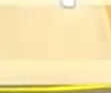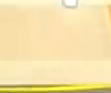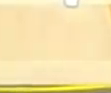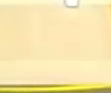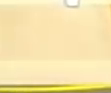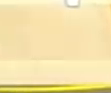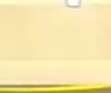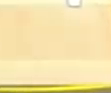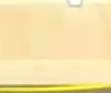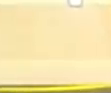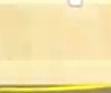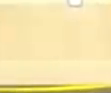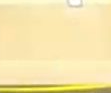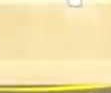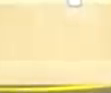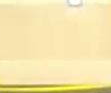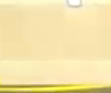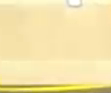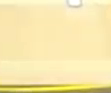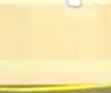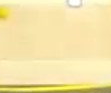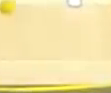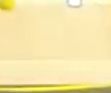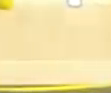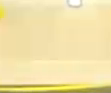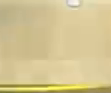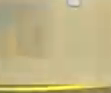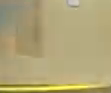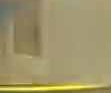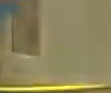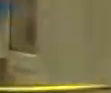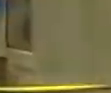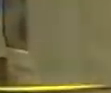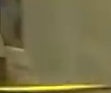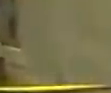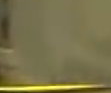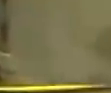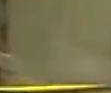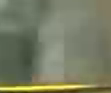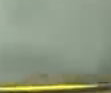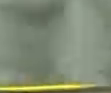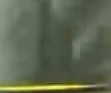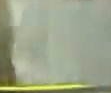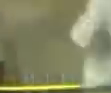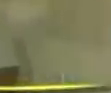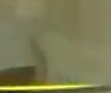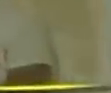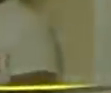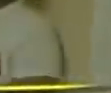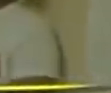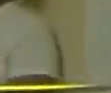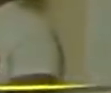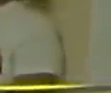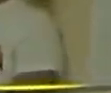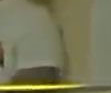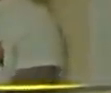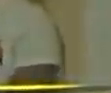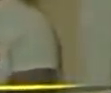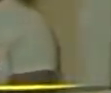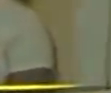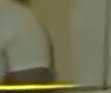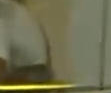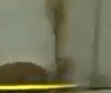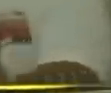falconiano. Y por ello, presidente Nicolás Maduro, le voy a pedir a esta familia, aquí al frente de su